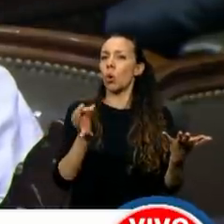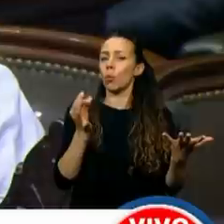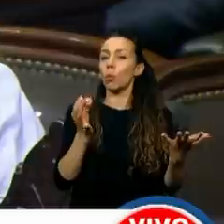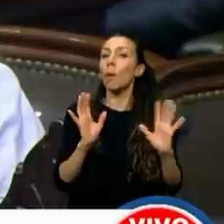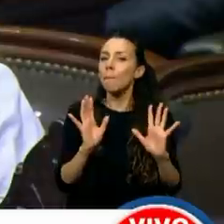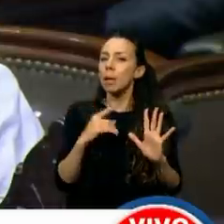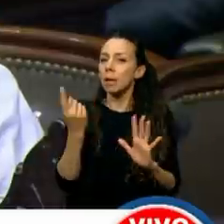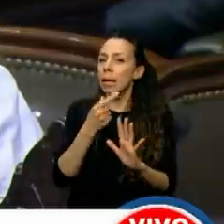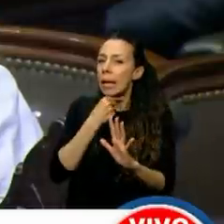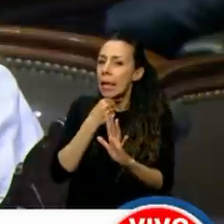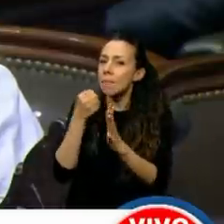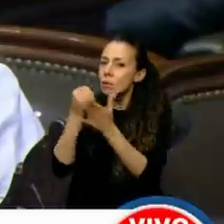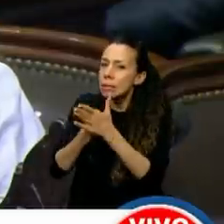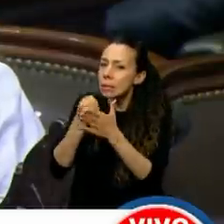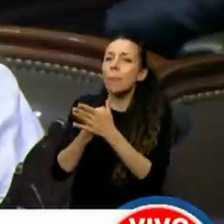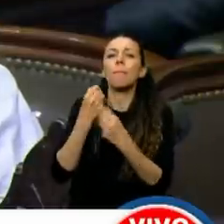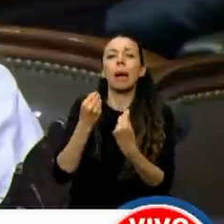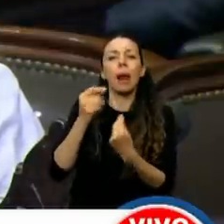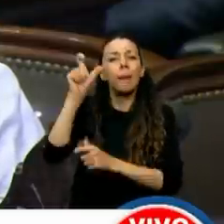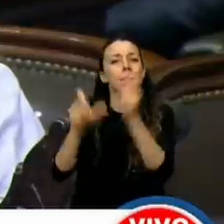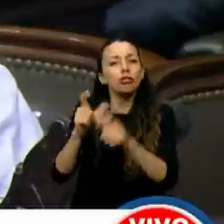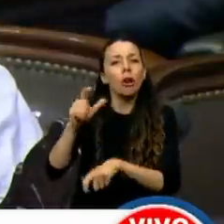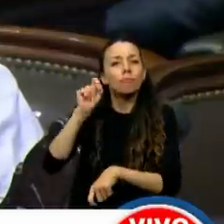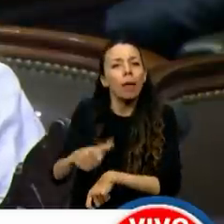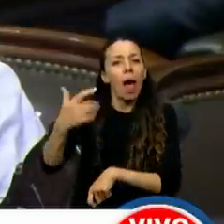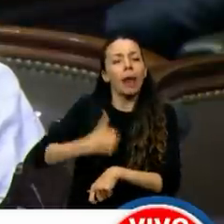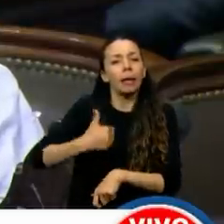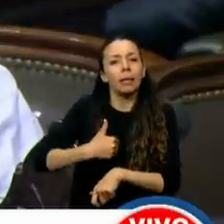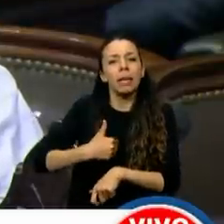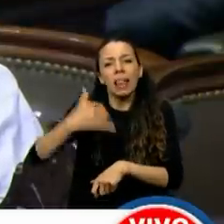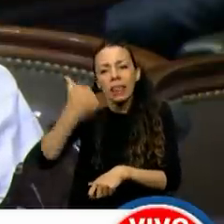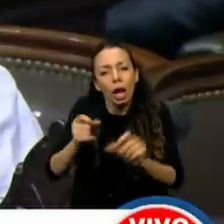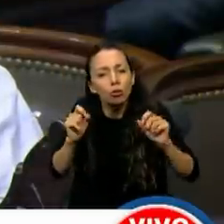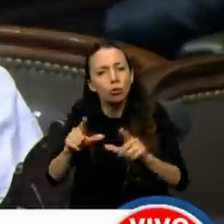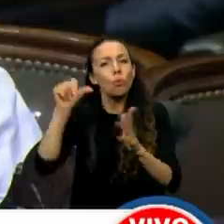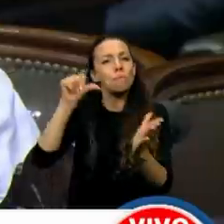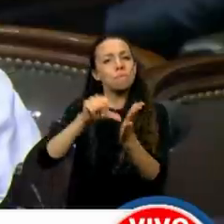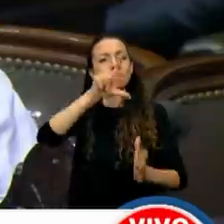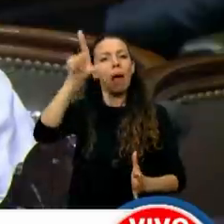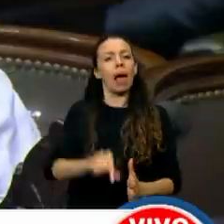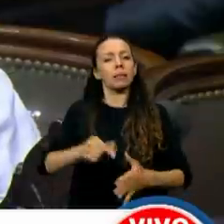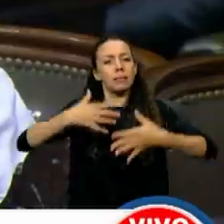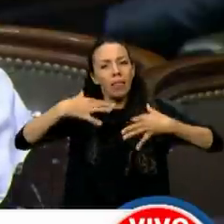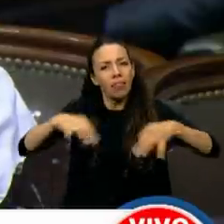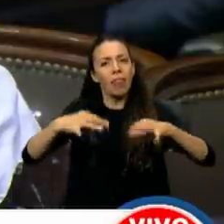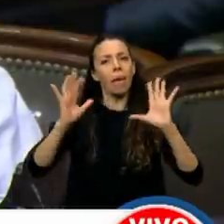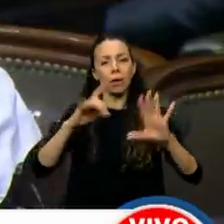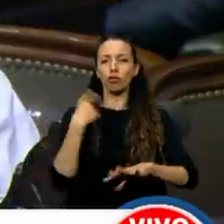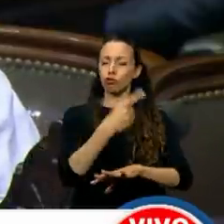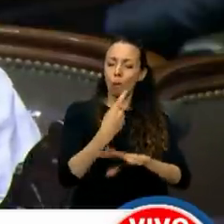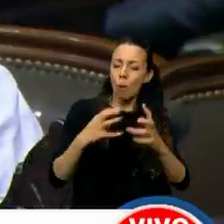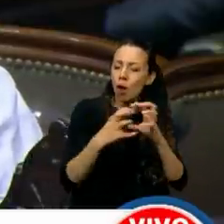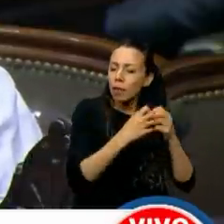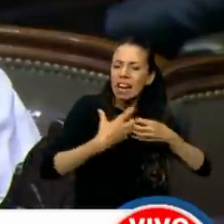pelear para que los argentinos tengan el país que se merecen y para que nosotros demos las discusiones reales que hay que dar para